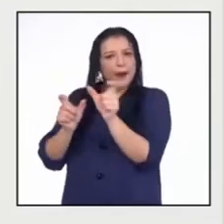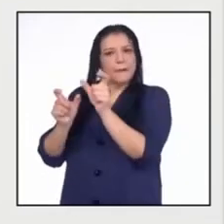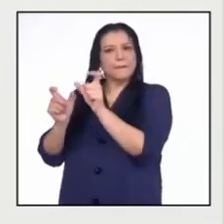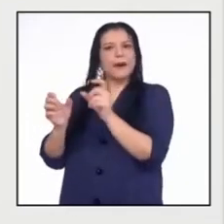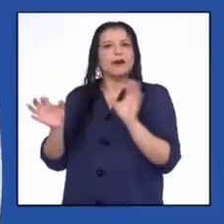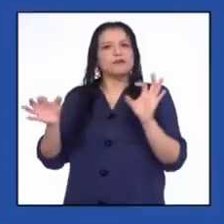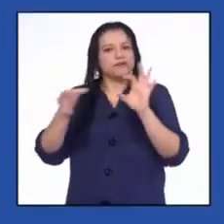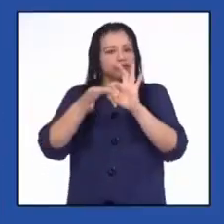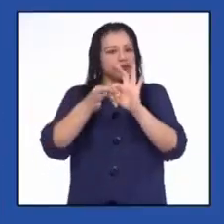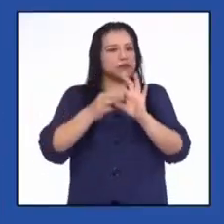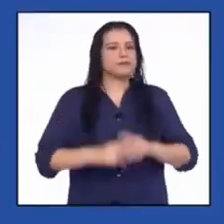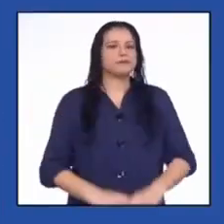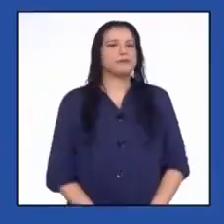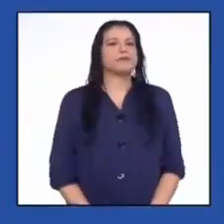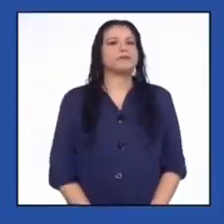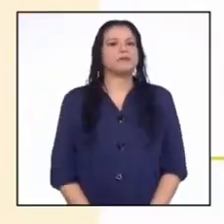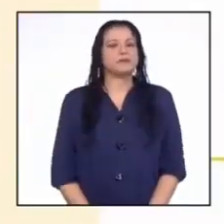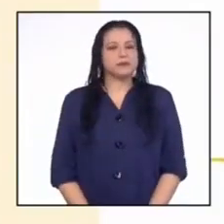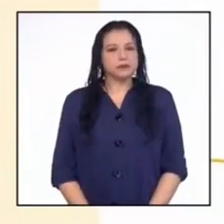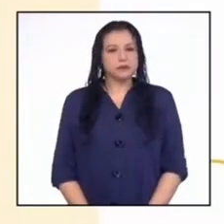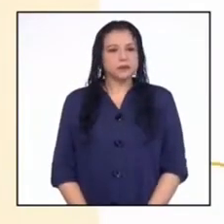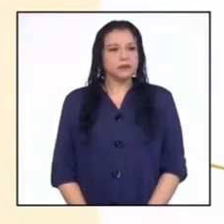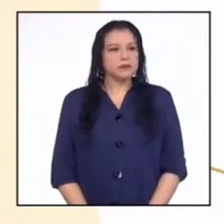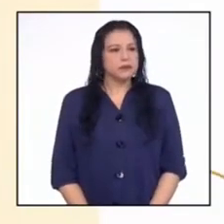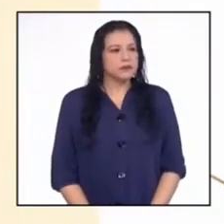conexión. Veamos.